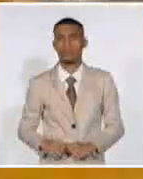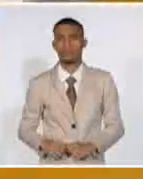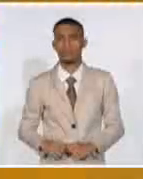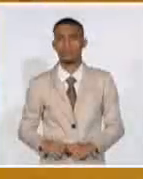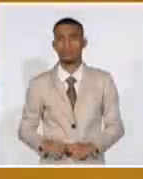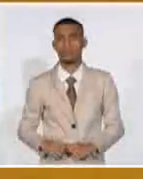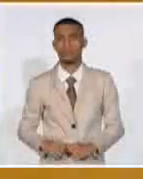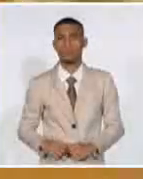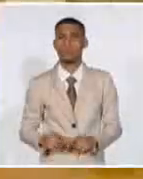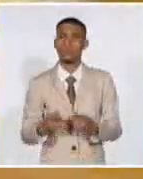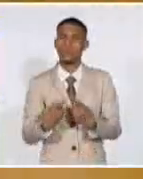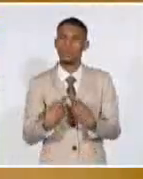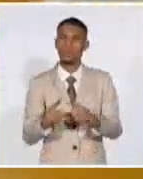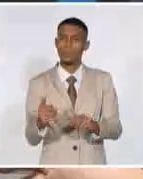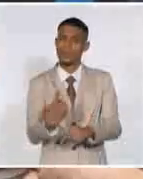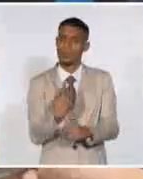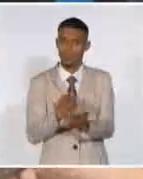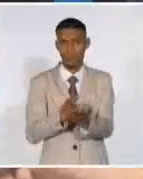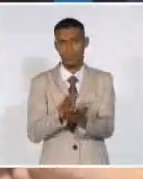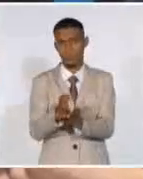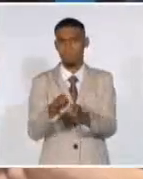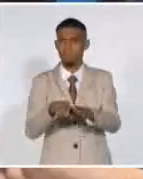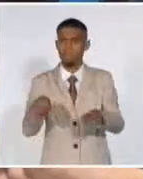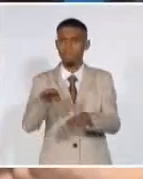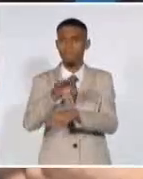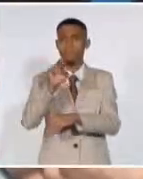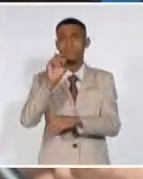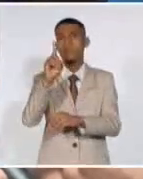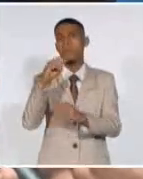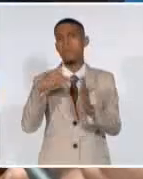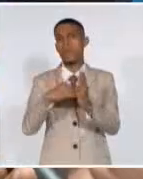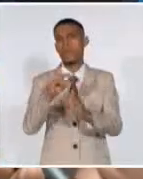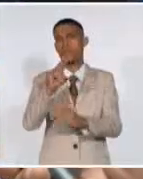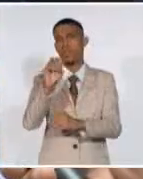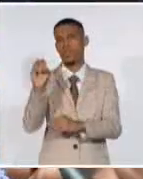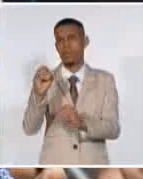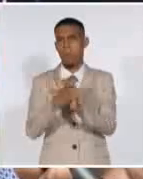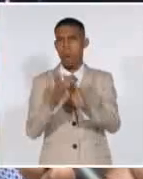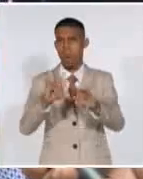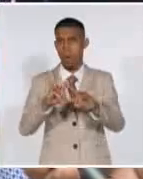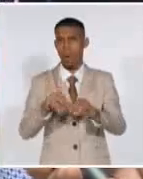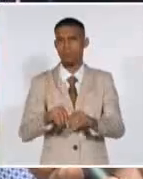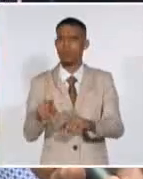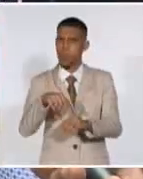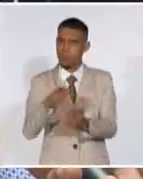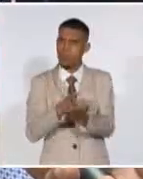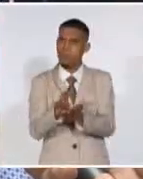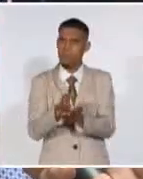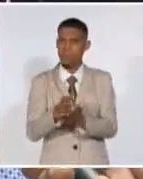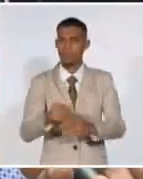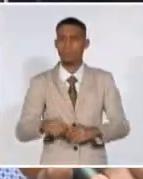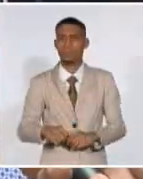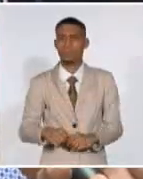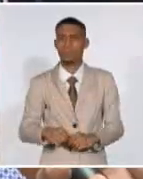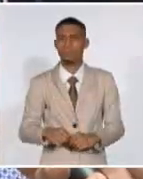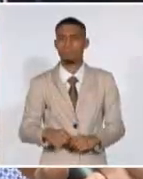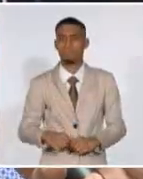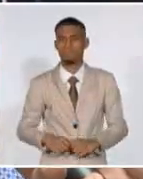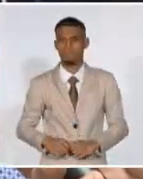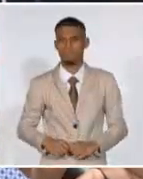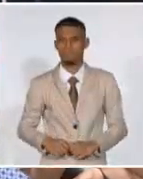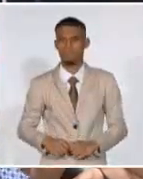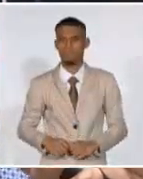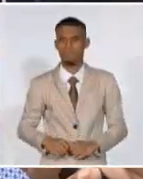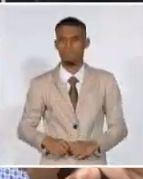nos hemos mantenido por encima de los 1200 mw en la generación témica que es la generación base del país que produce más del 50% de la generación